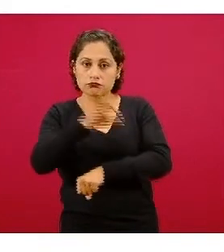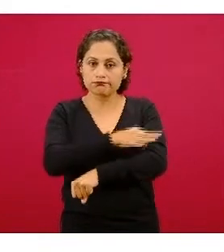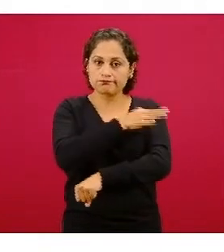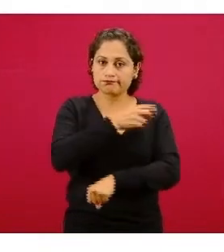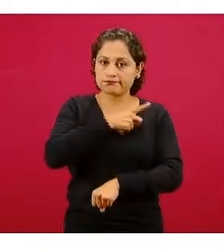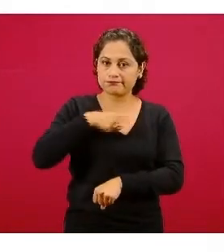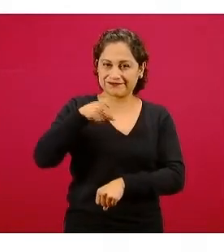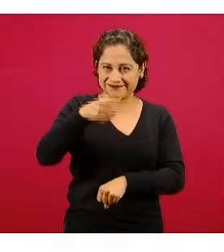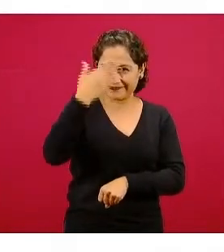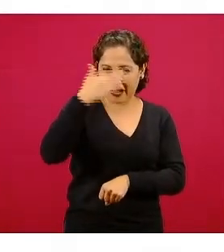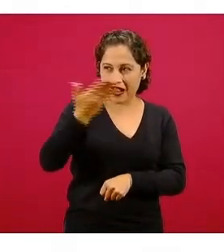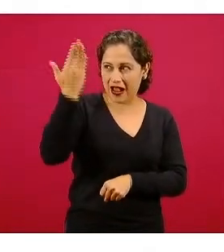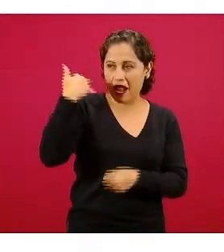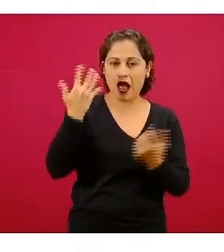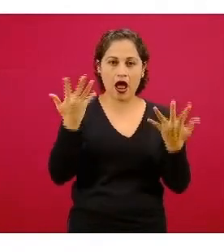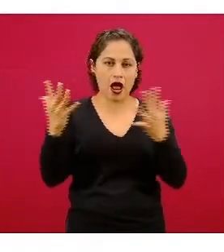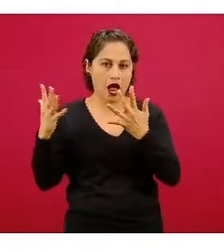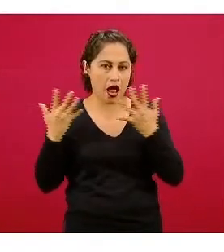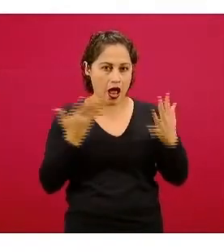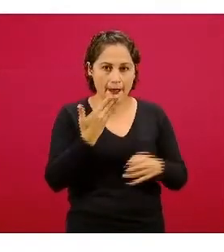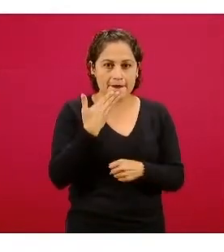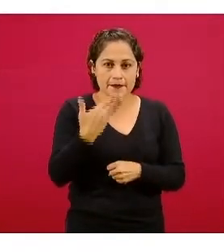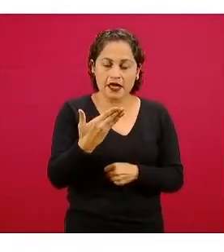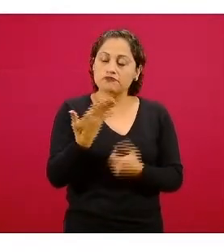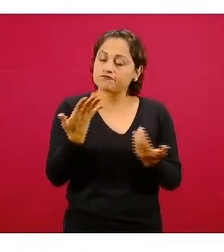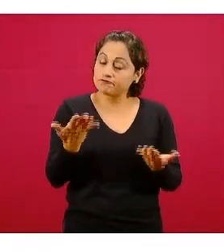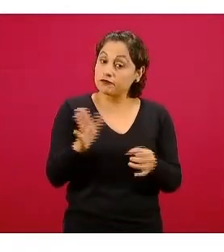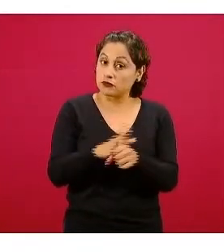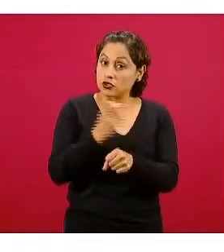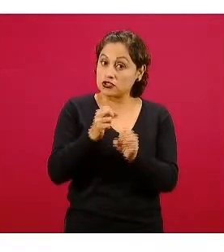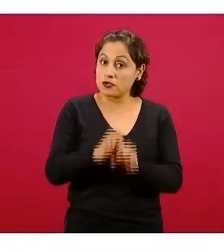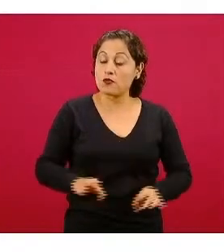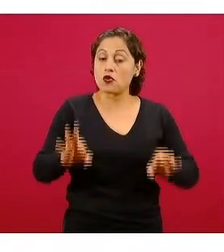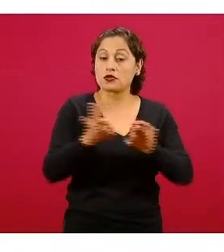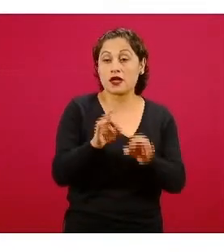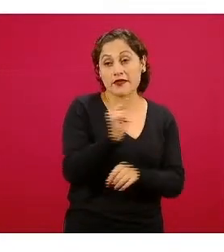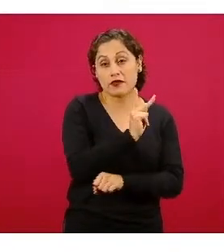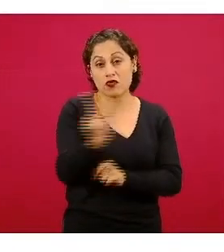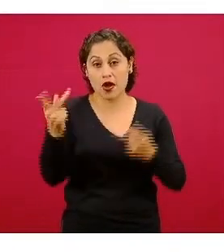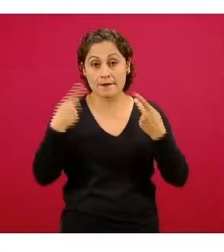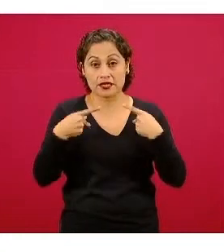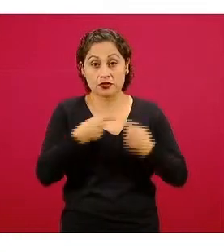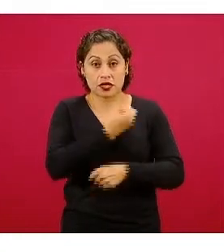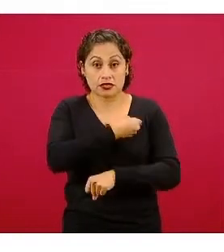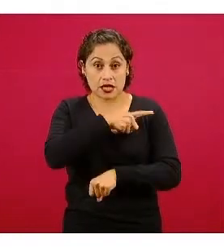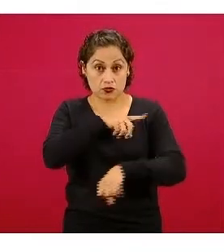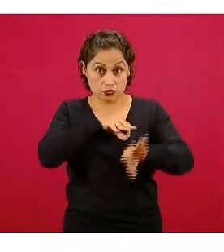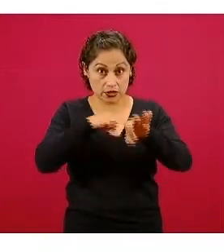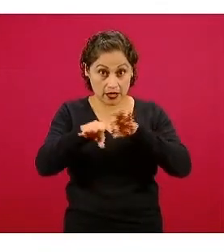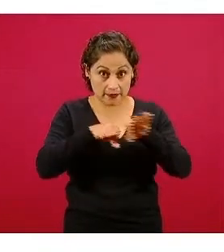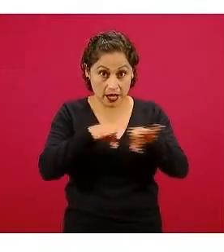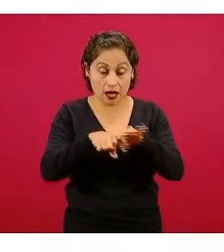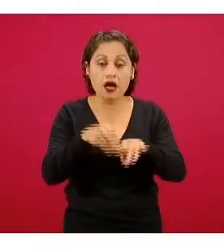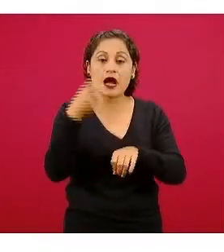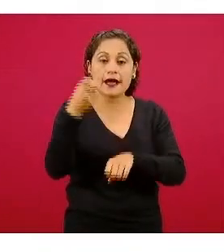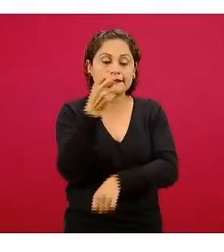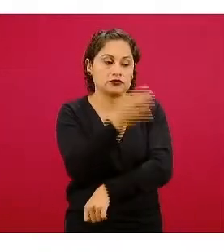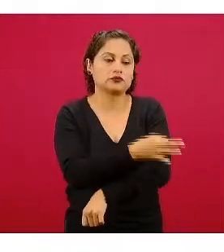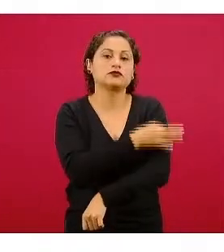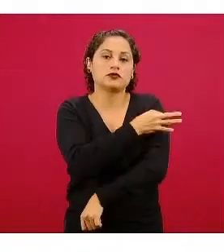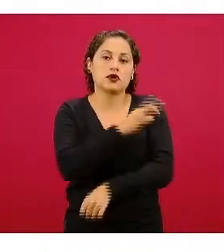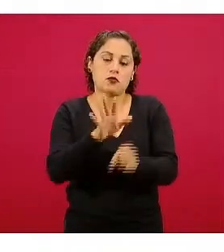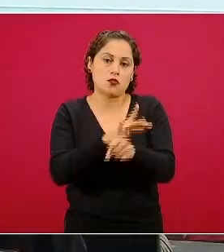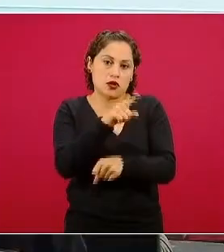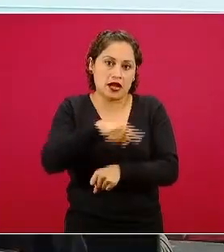primera línea. En este caso es muy importante que el personal de salud se vacune porque, pues, primeramente son los que nos están ayudando a